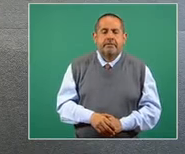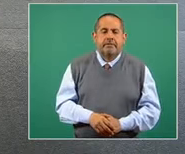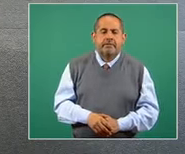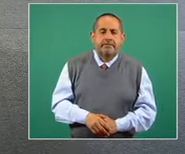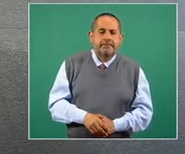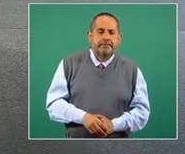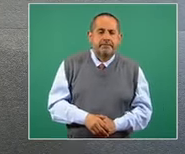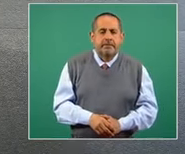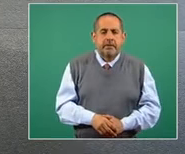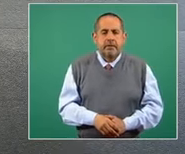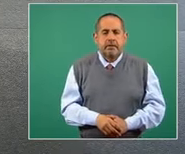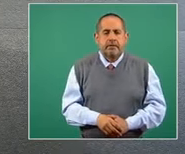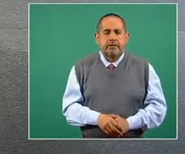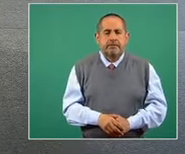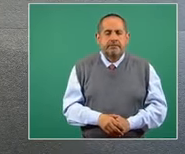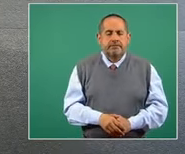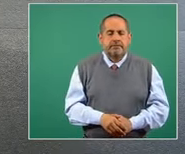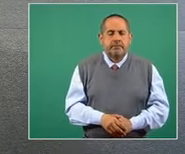Buenas noches.